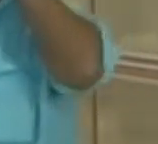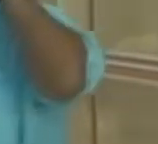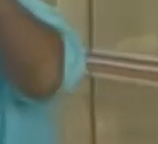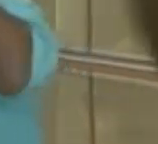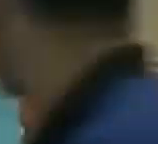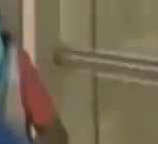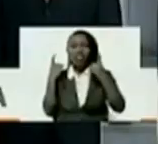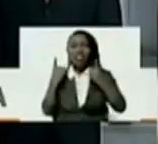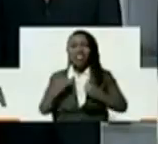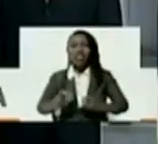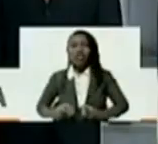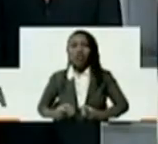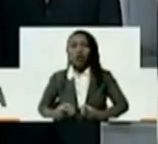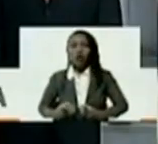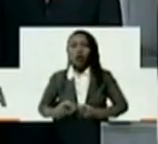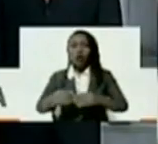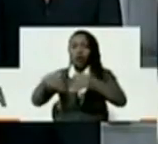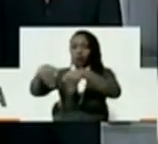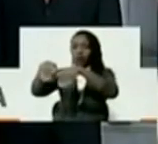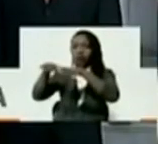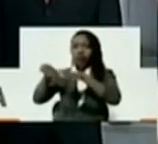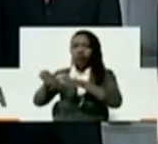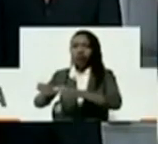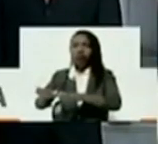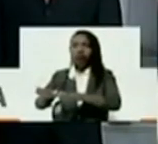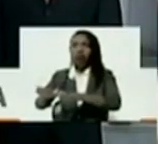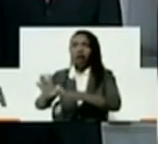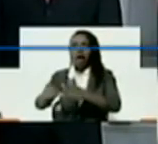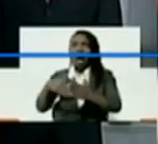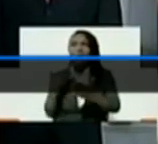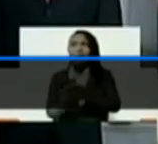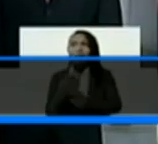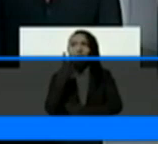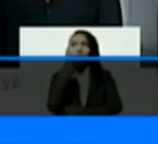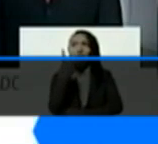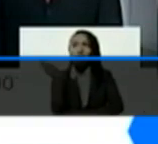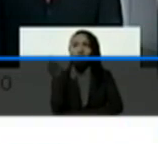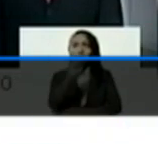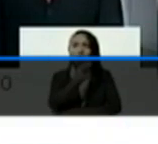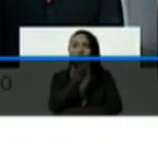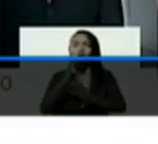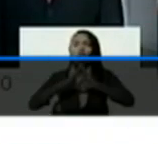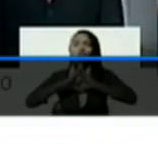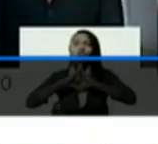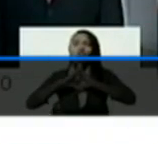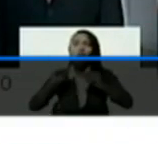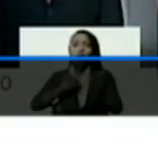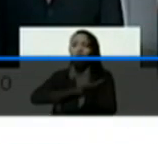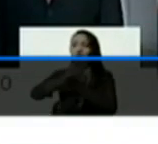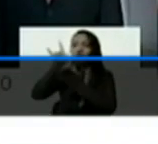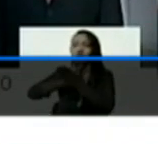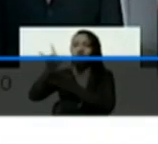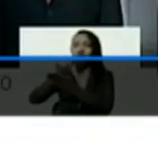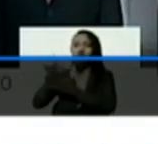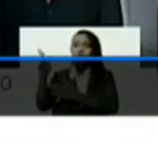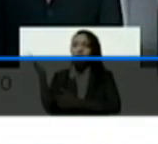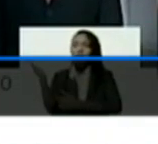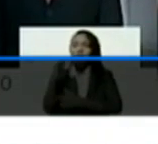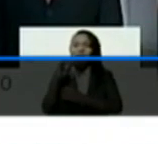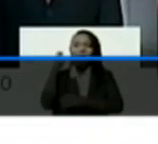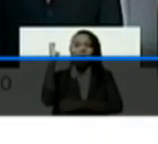al menos por un mes. Suspender hasta por un mes todos los vuelos provenientes de